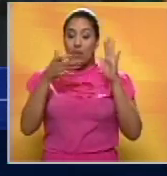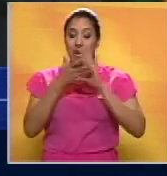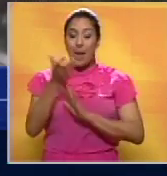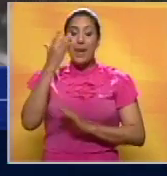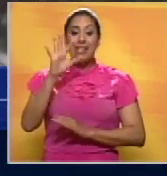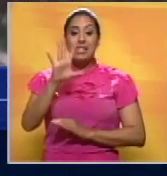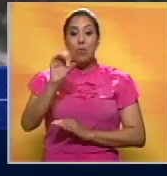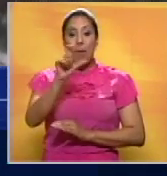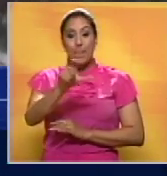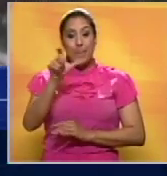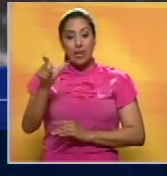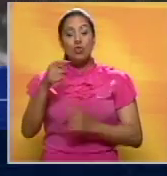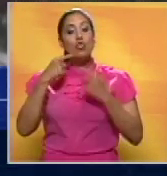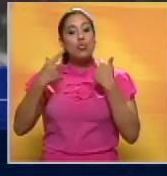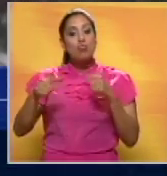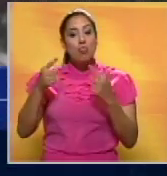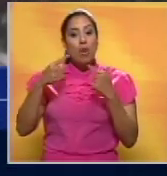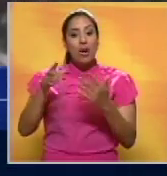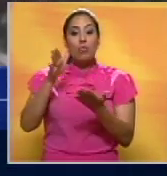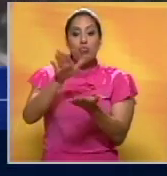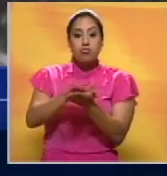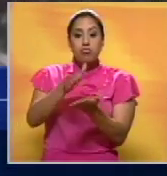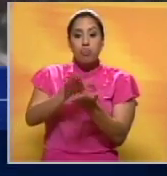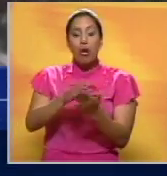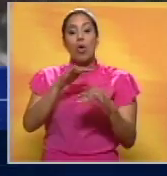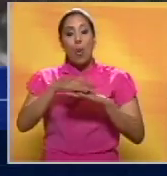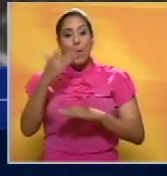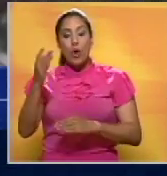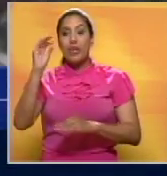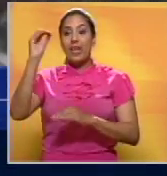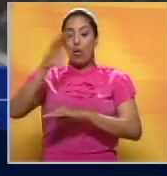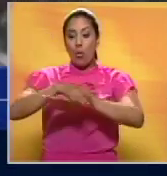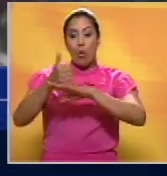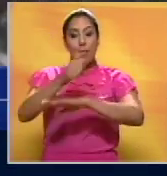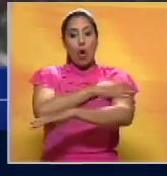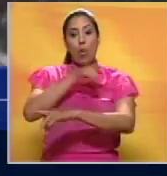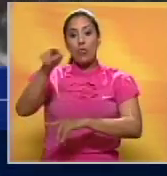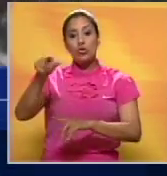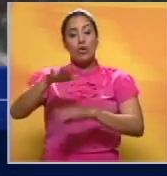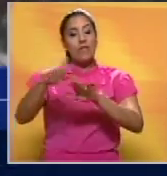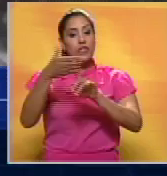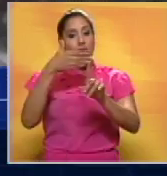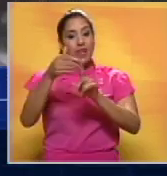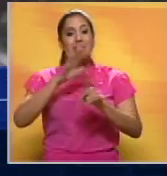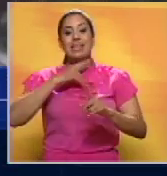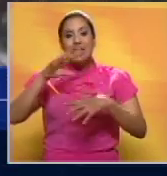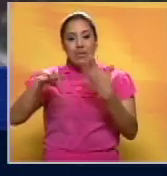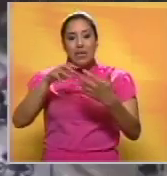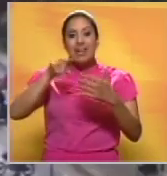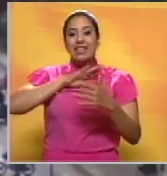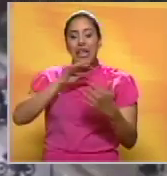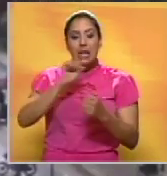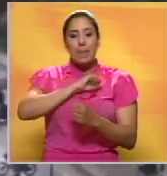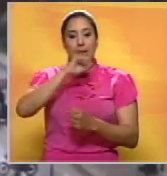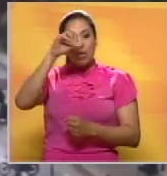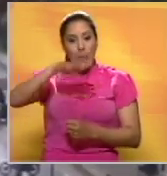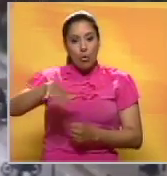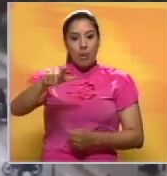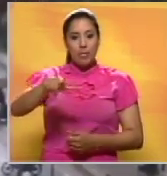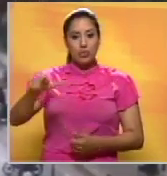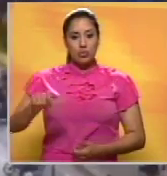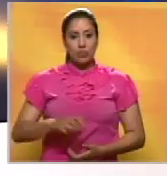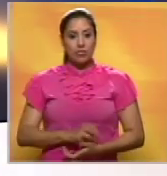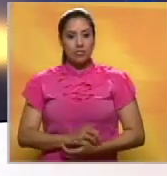más de 50 personas han perdido la vida por los llamados de la oposición y aseguró que las acciones violentas lo que buscan es sembrar temor en la